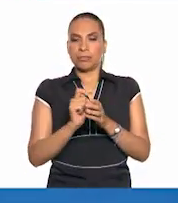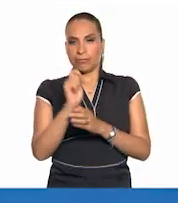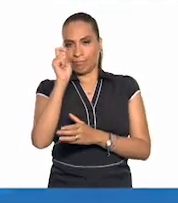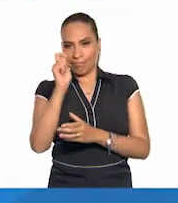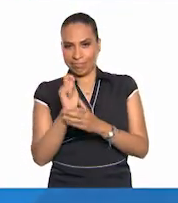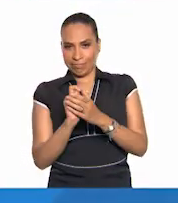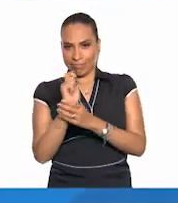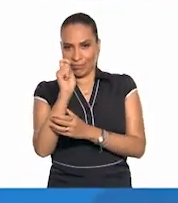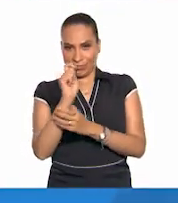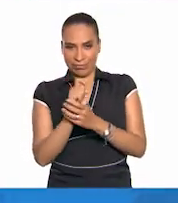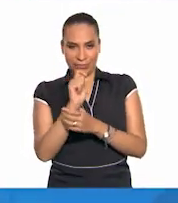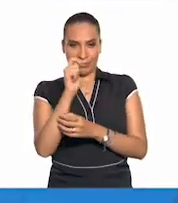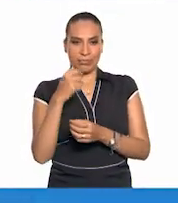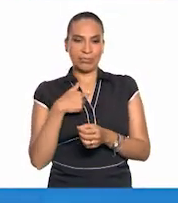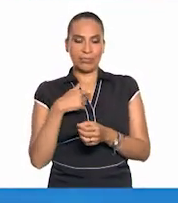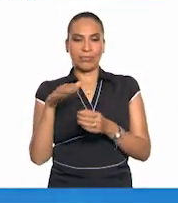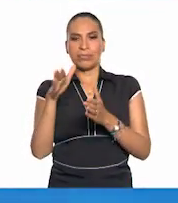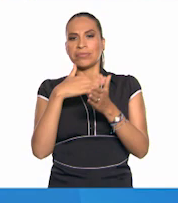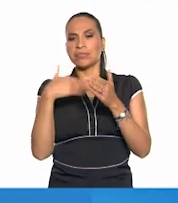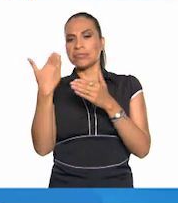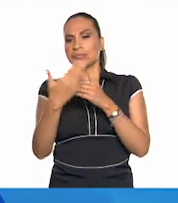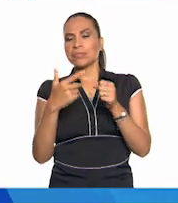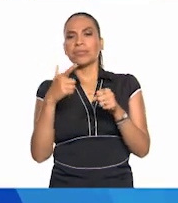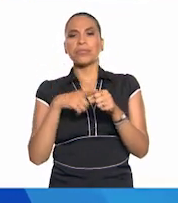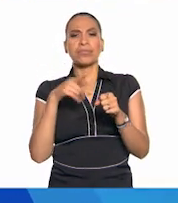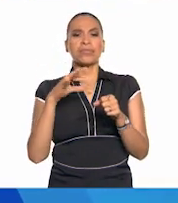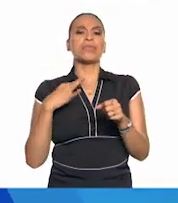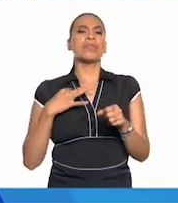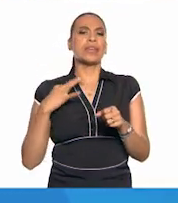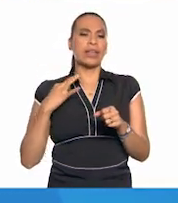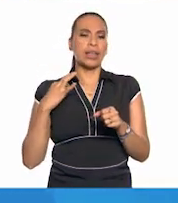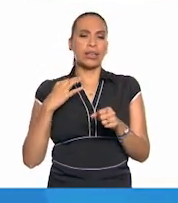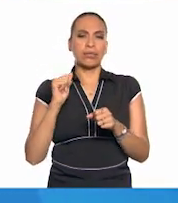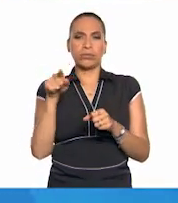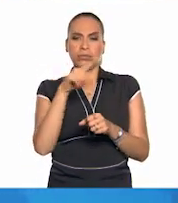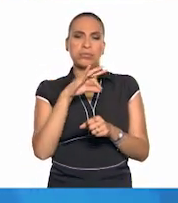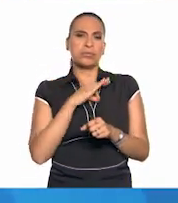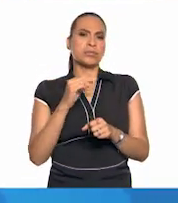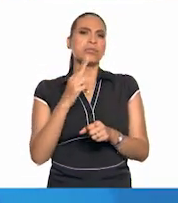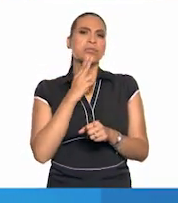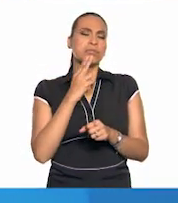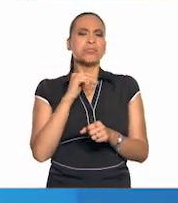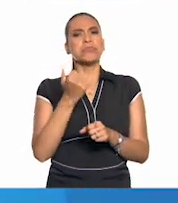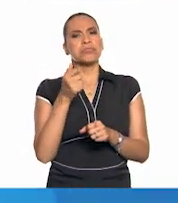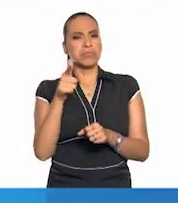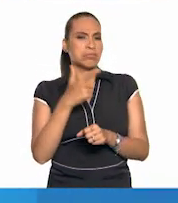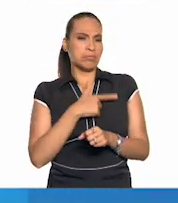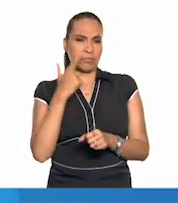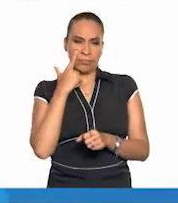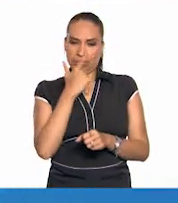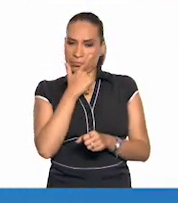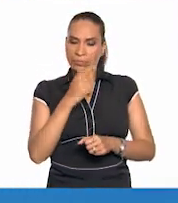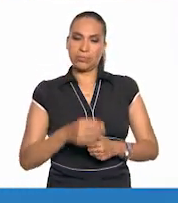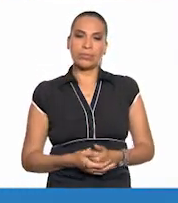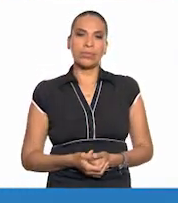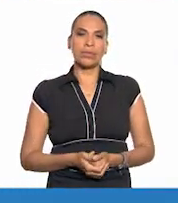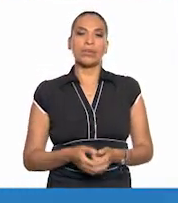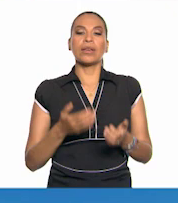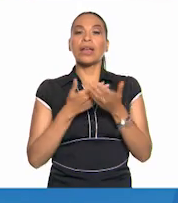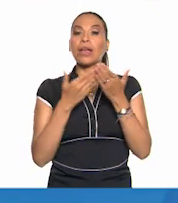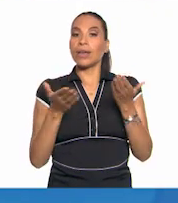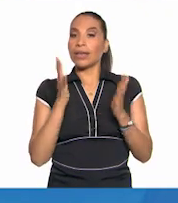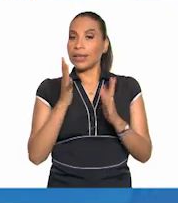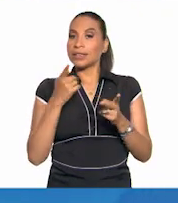salir tus personajes. Yo forré mi caja con trapos de cocina, pero tú la puedes decorar como tú quieras. Y ahora